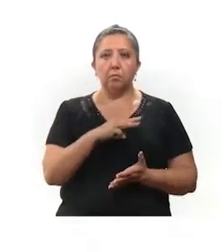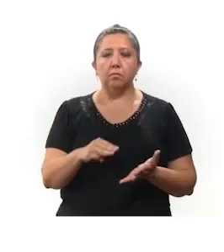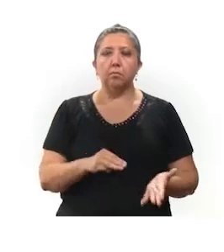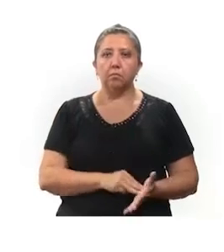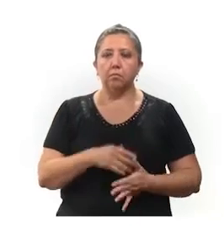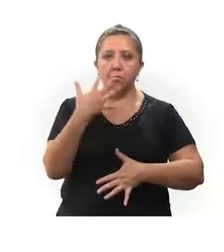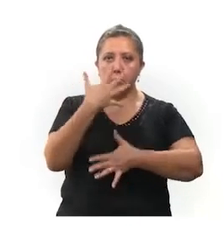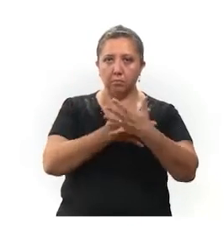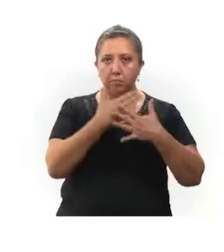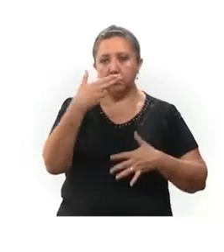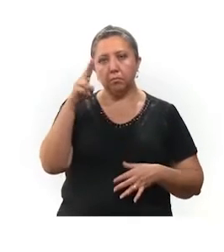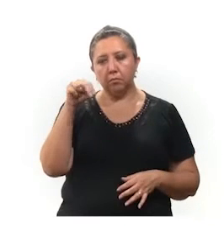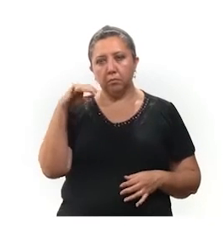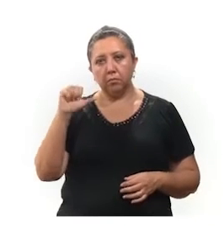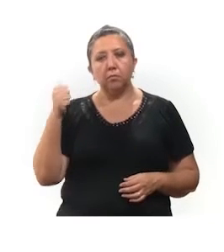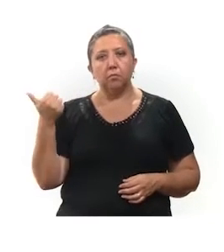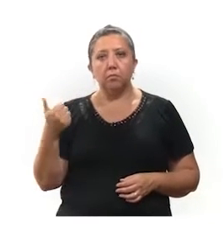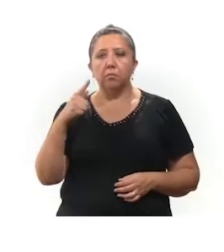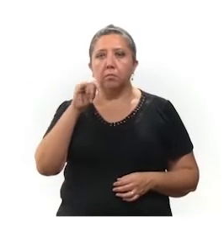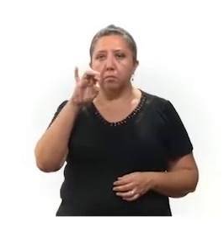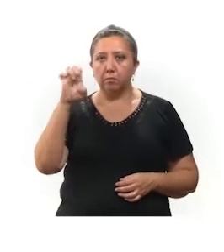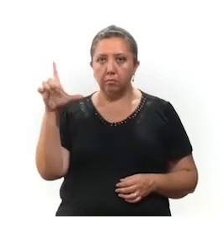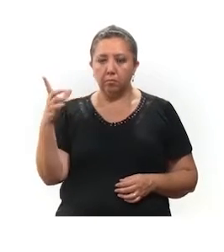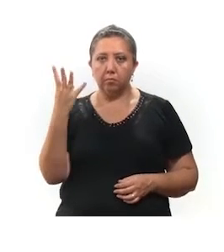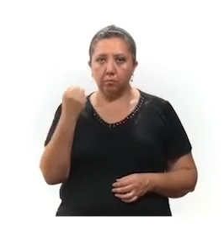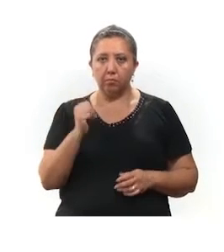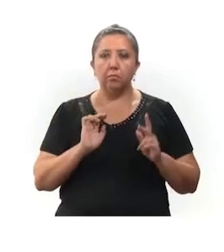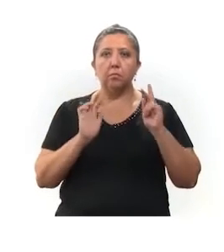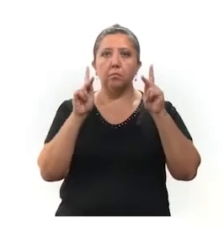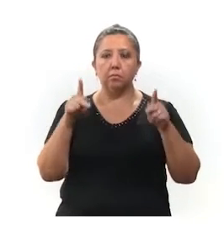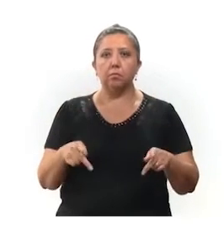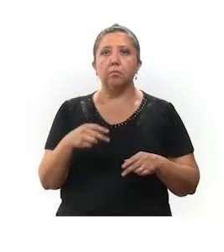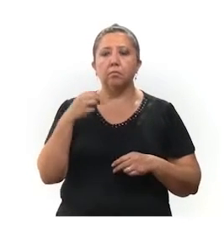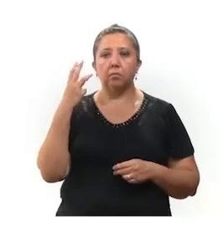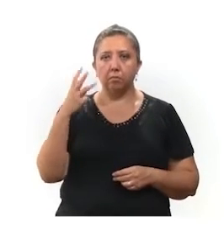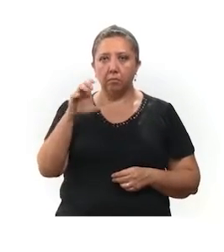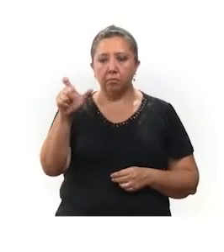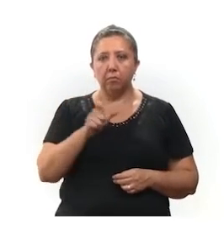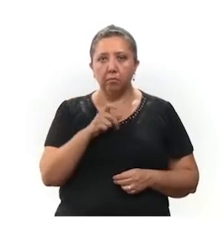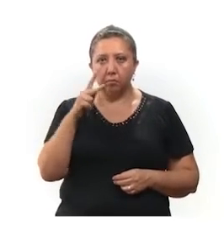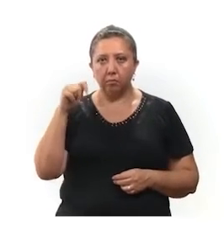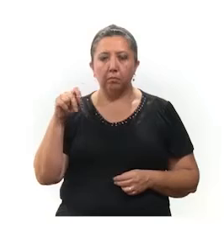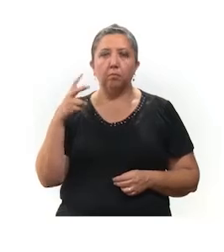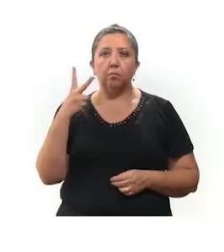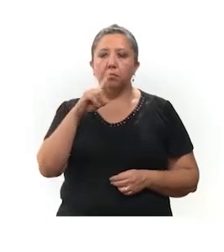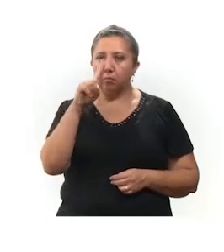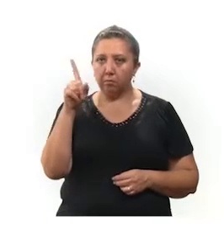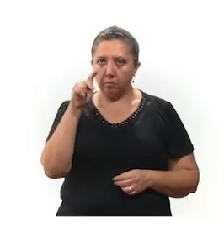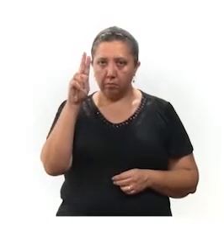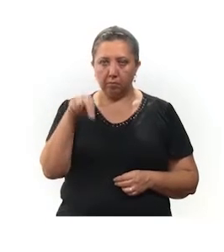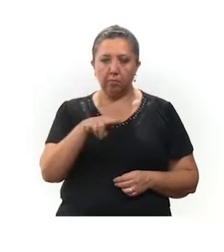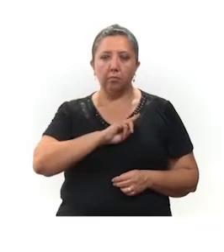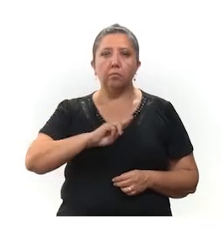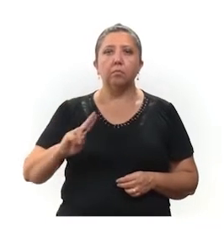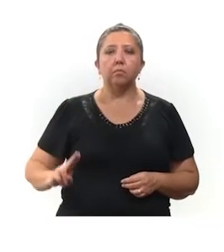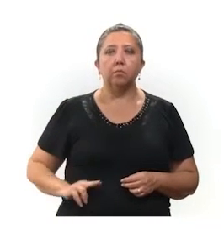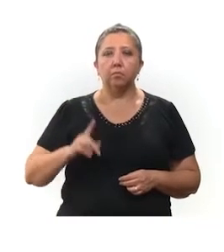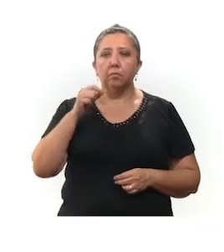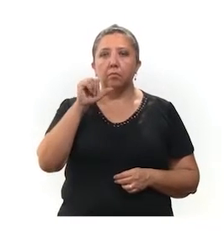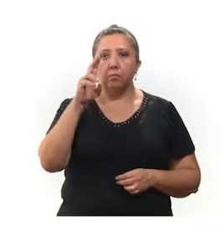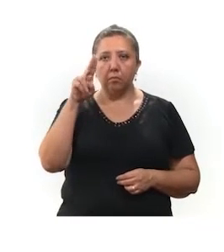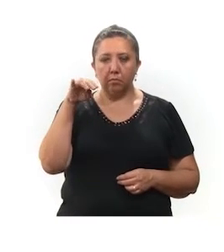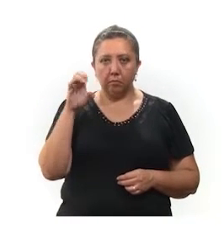Mérida, 15 en Junucmá, 11 en Ticul, 9 en Progreso, 3 en Maxcanú, 2 en Silam González y Humán, 1